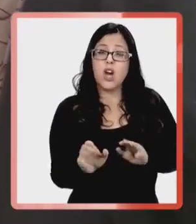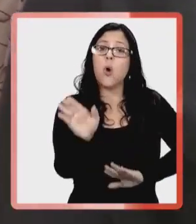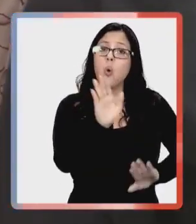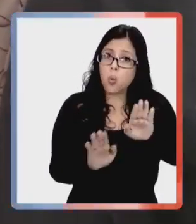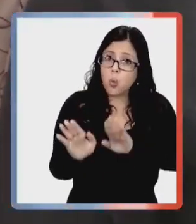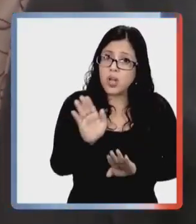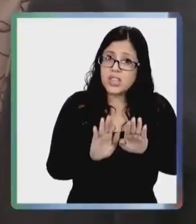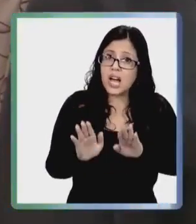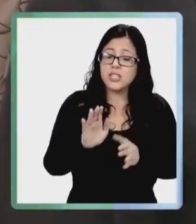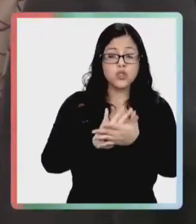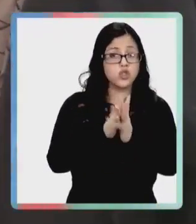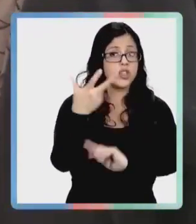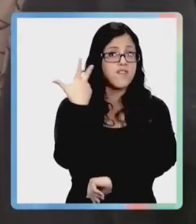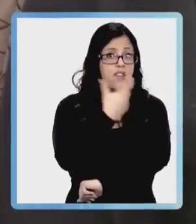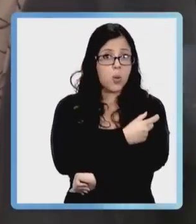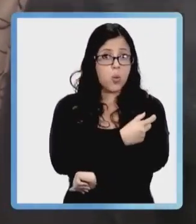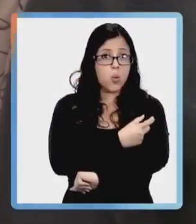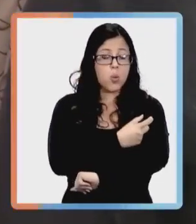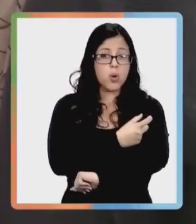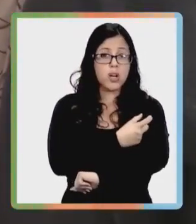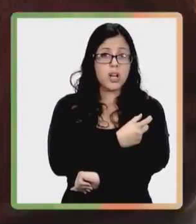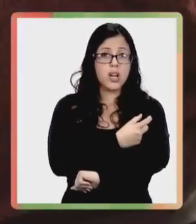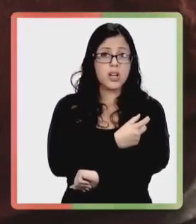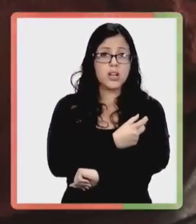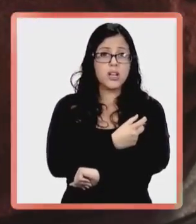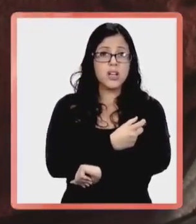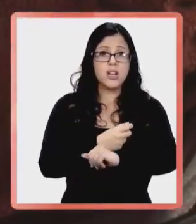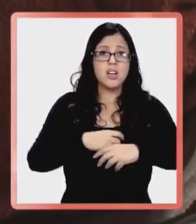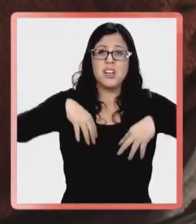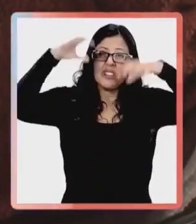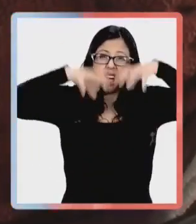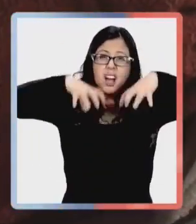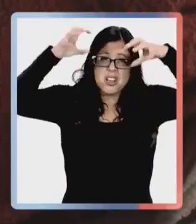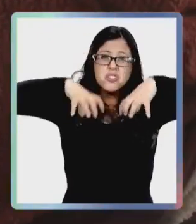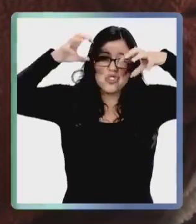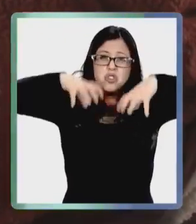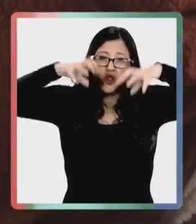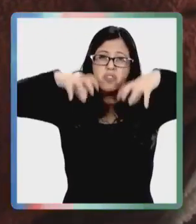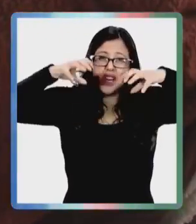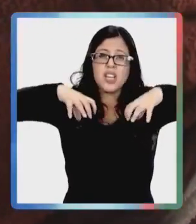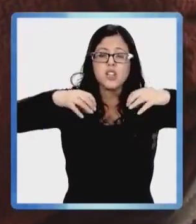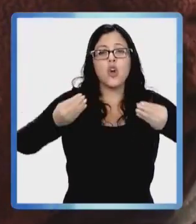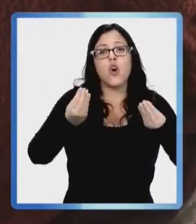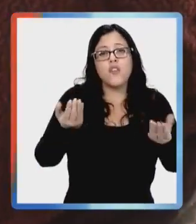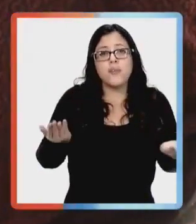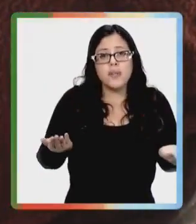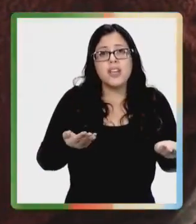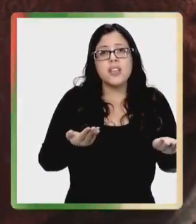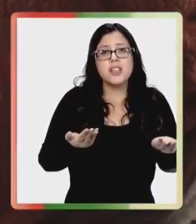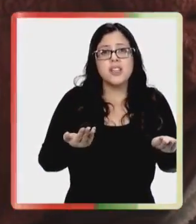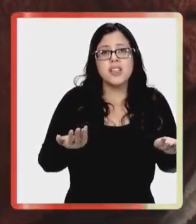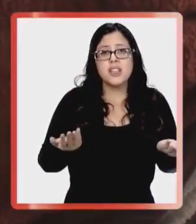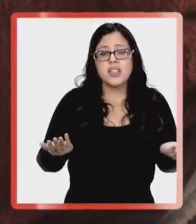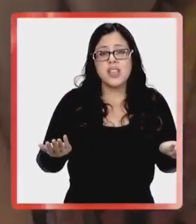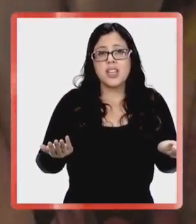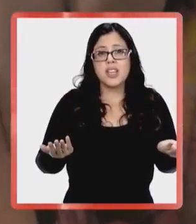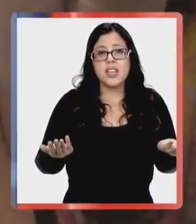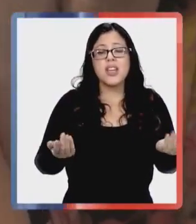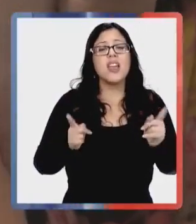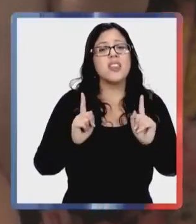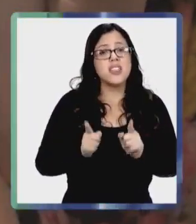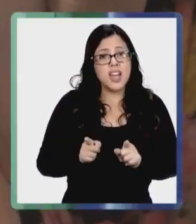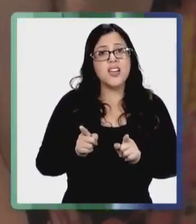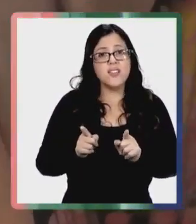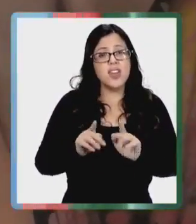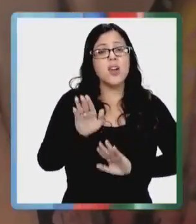cuidarse, tener toda su vacuna al día. Si está nevando o está lloviendo a cántaros, como dice la gente, por supuesto, en ese momento con cierto grado